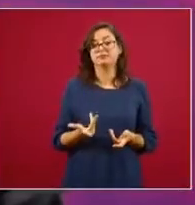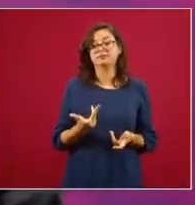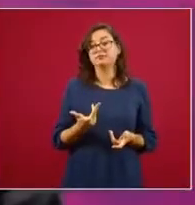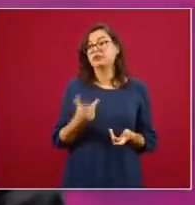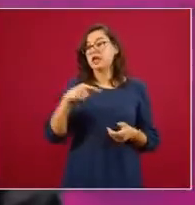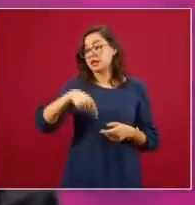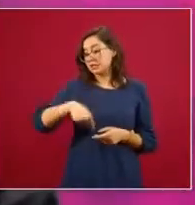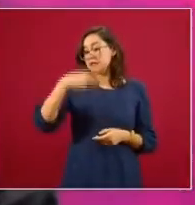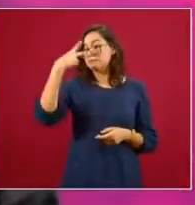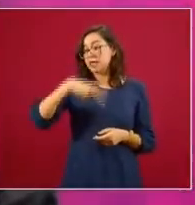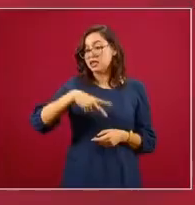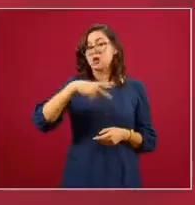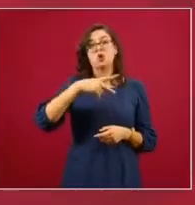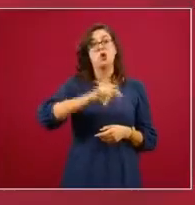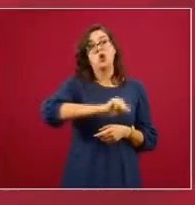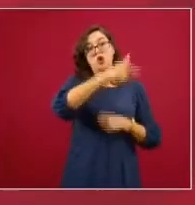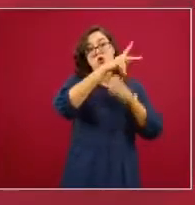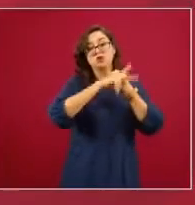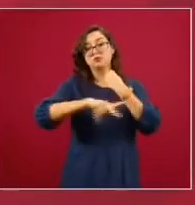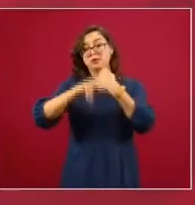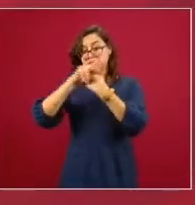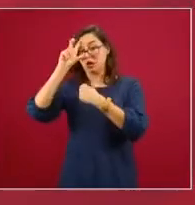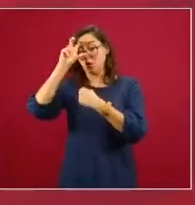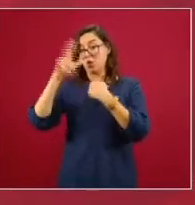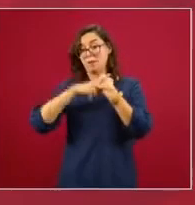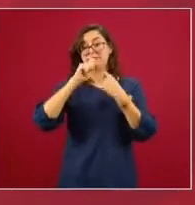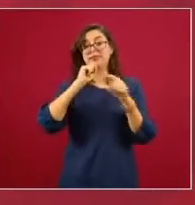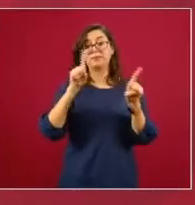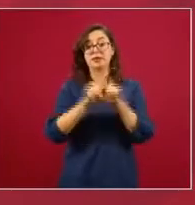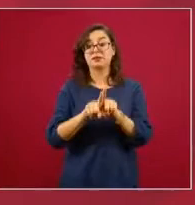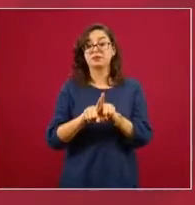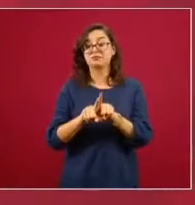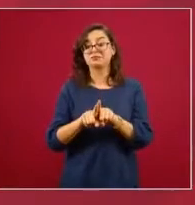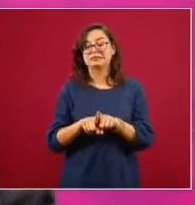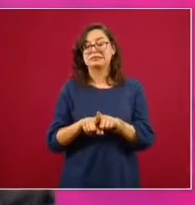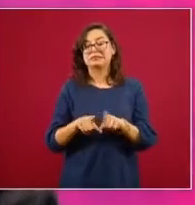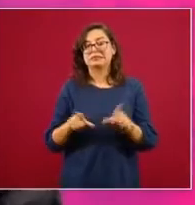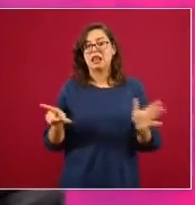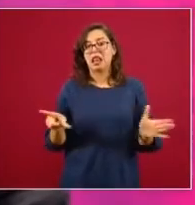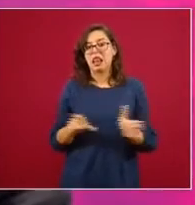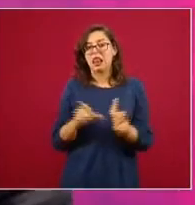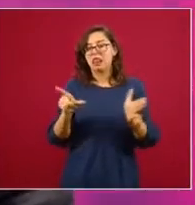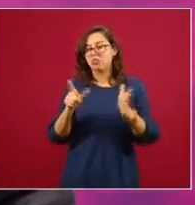otros muchos países, incluidos países europeos, una de las grandes lecciones